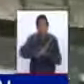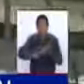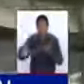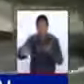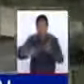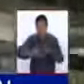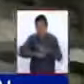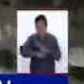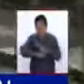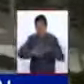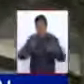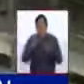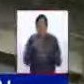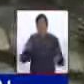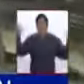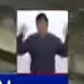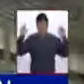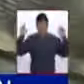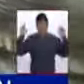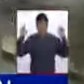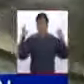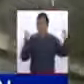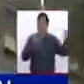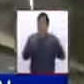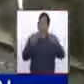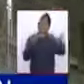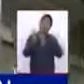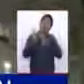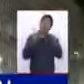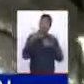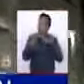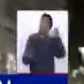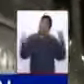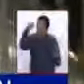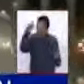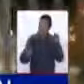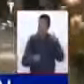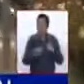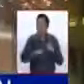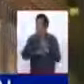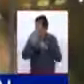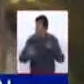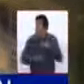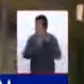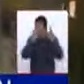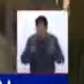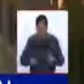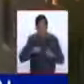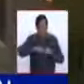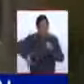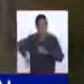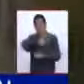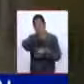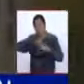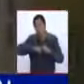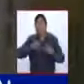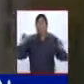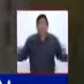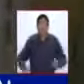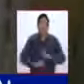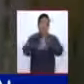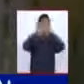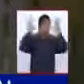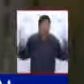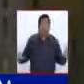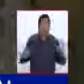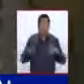para tener el tráfico vehicular fluido y dar seguridad a los pasajeros, a los conductores, a la zona en realidad, Miriam. Claro, y